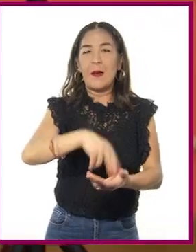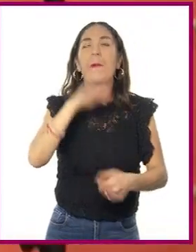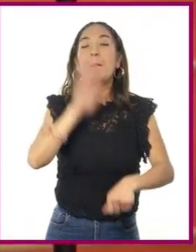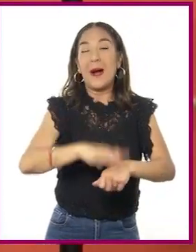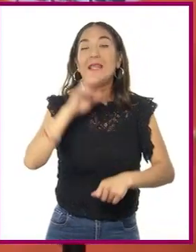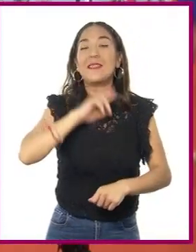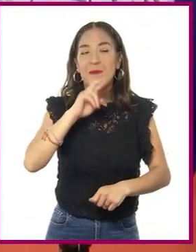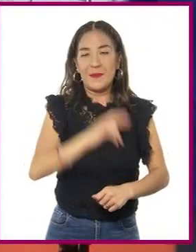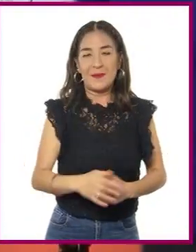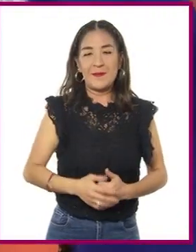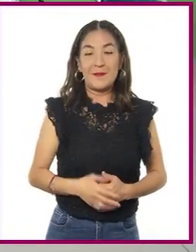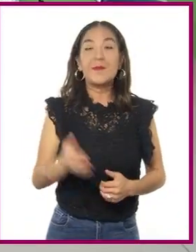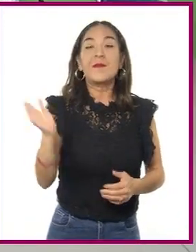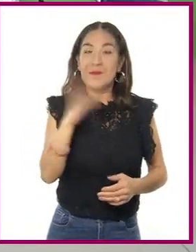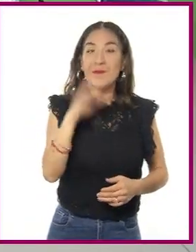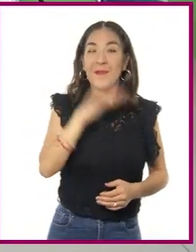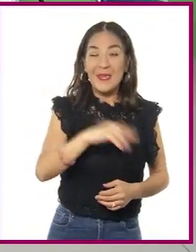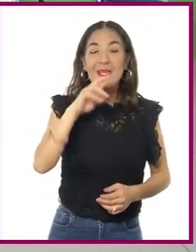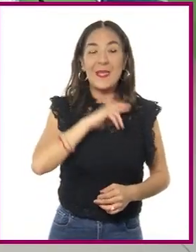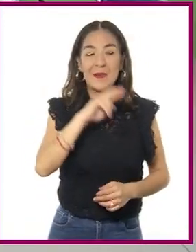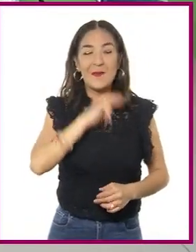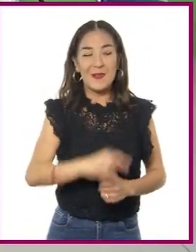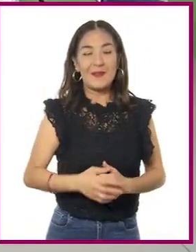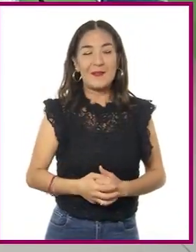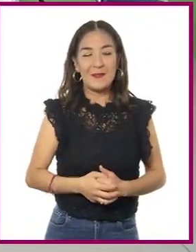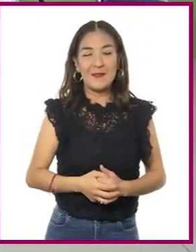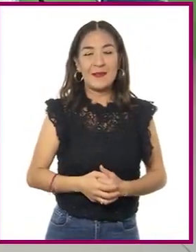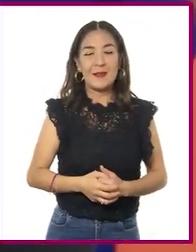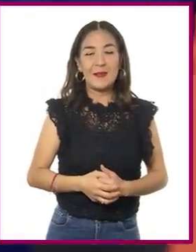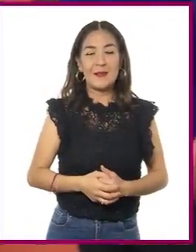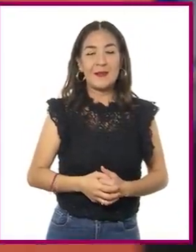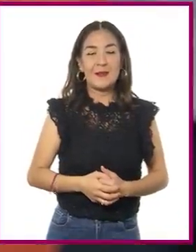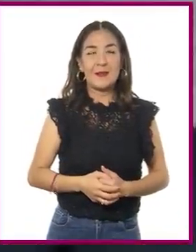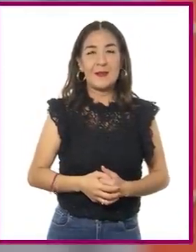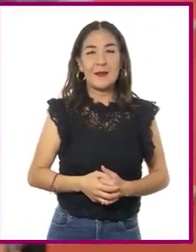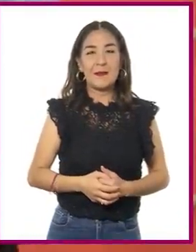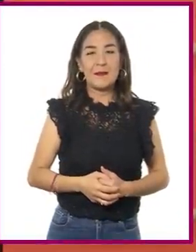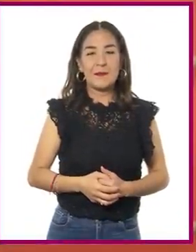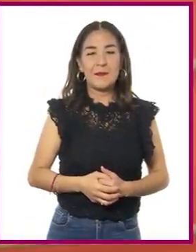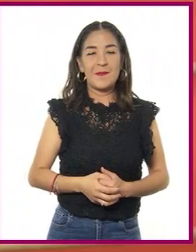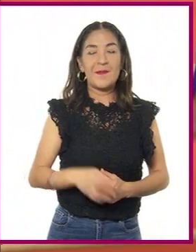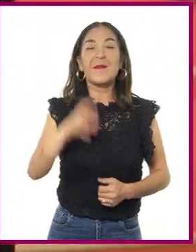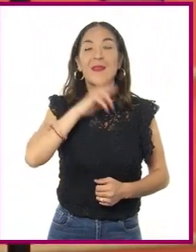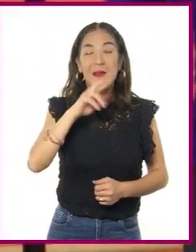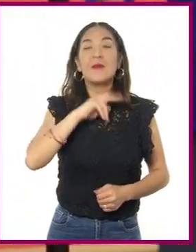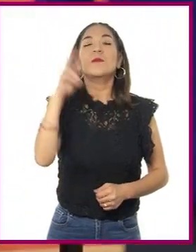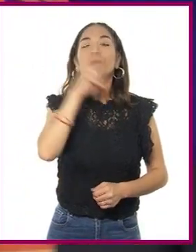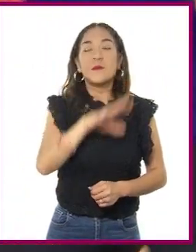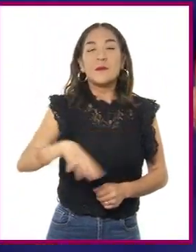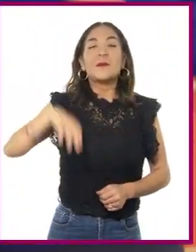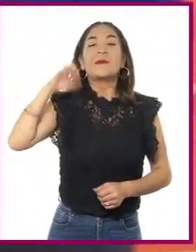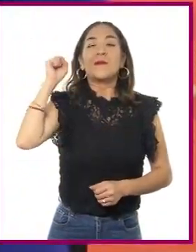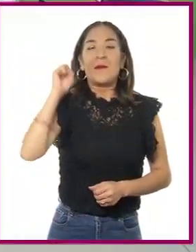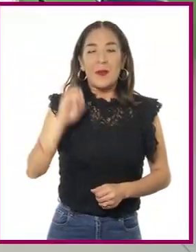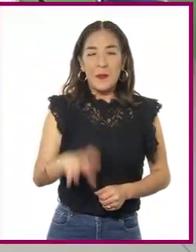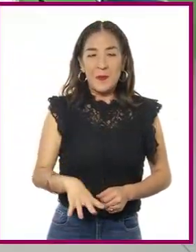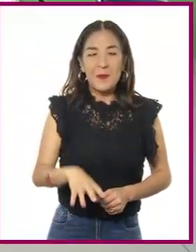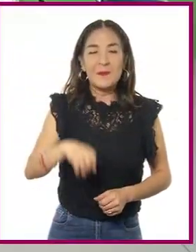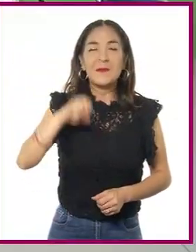rápido, vámonos. Más rápido, más rápido, más rápido, más rápido, más rápido, más rápido, más rápido. Más rápido, respira, respira, respira.